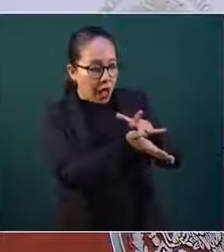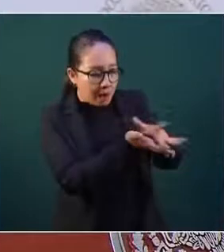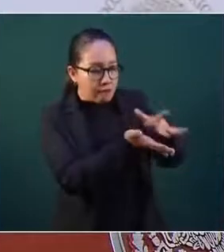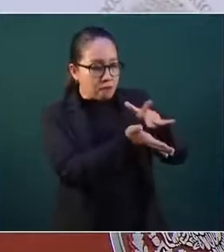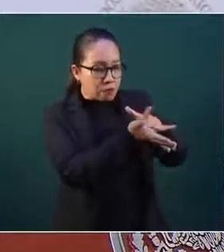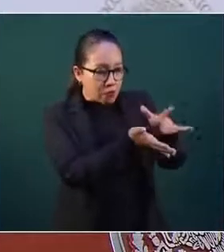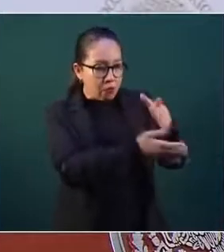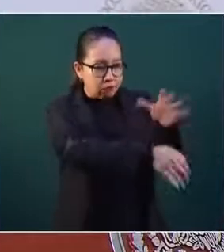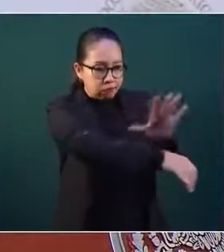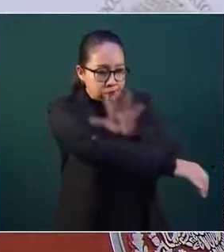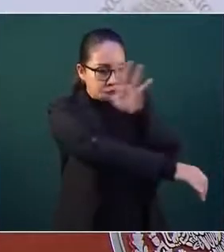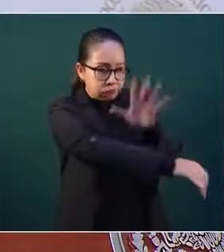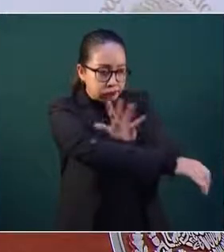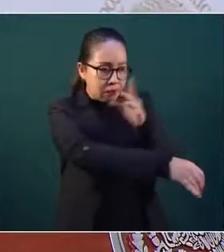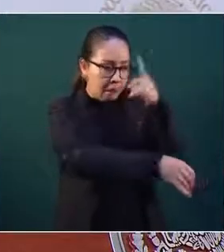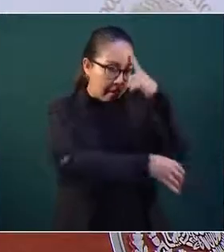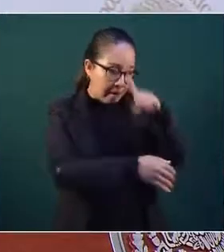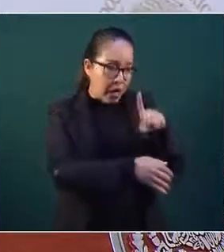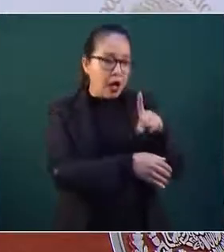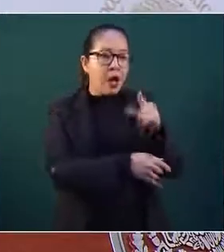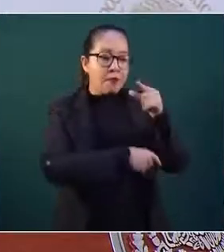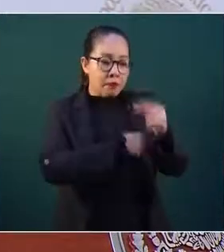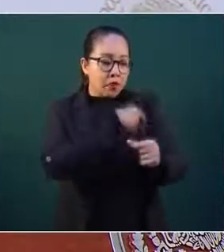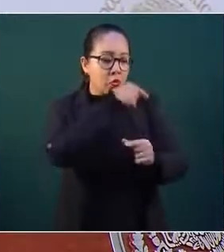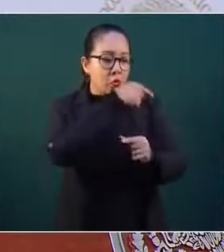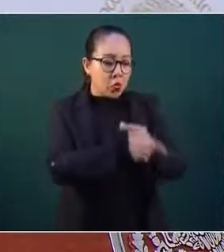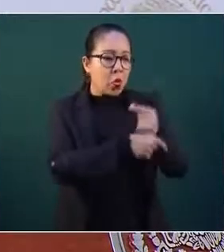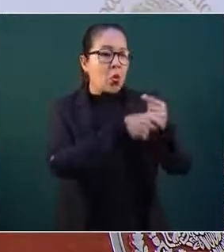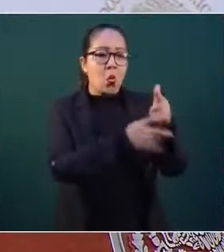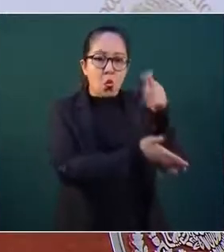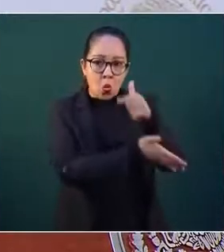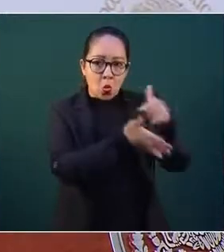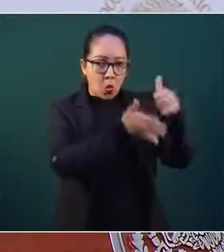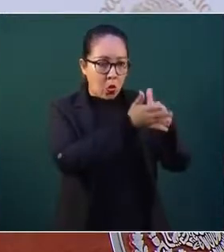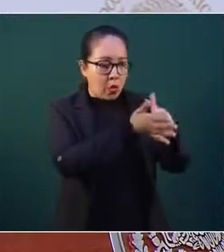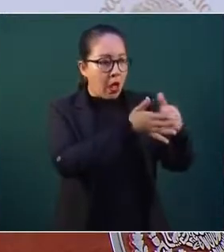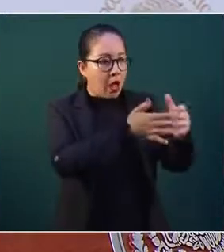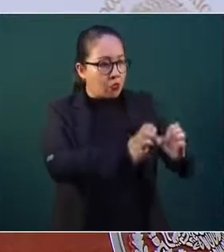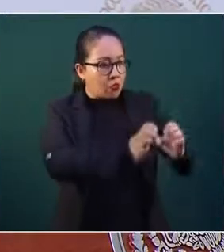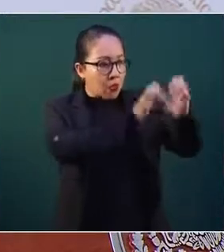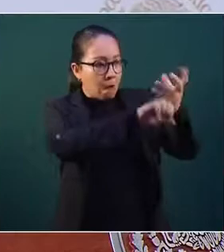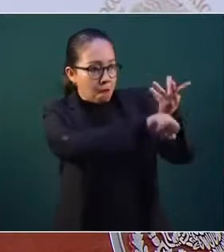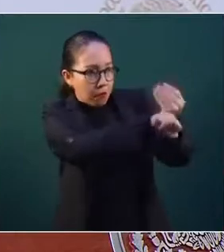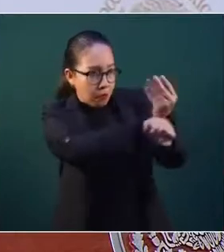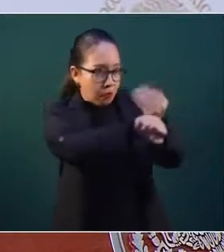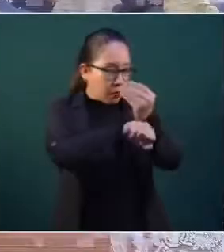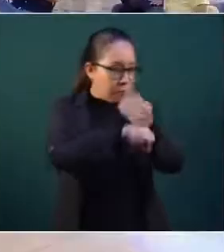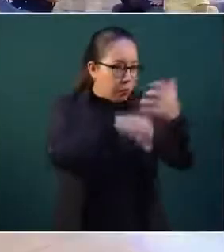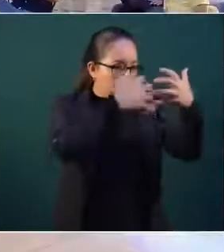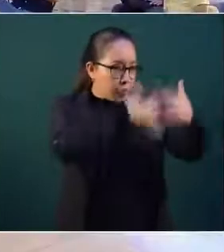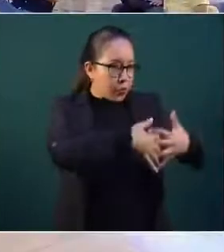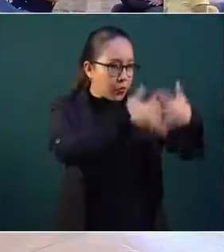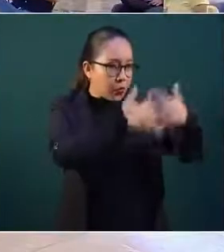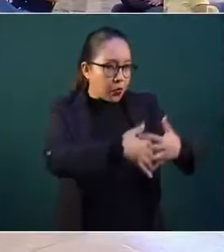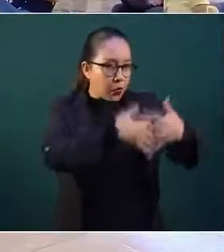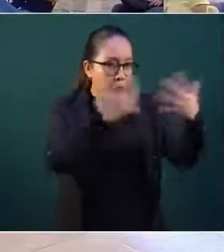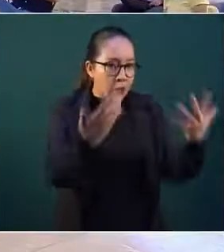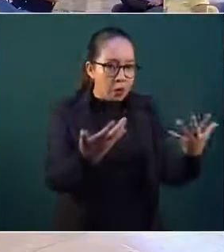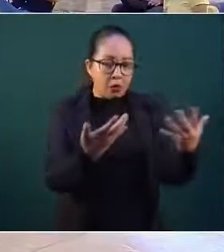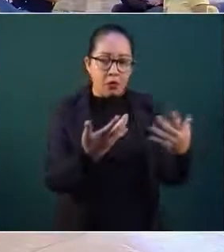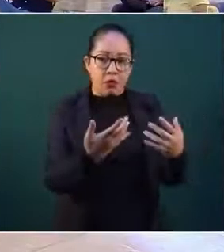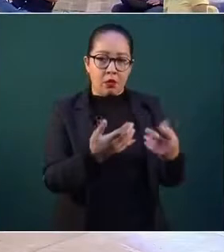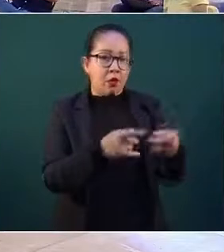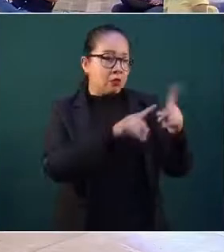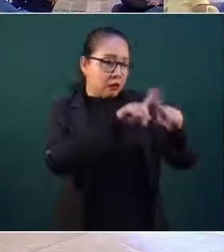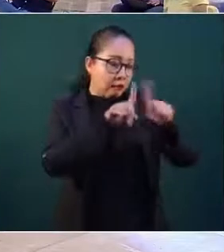apoyando para que se modernicen las plantas, para que se cambien